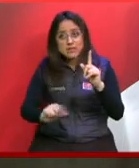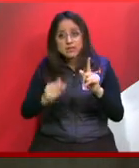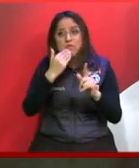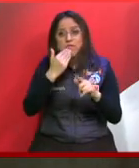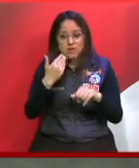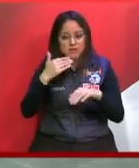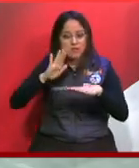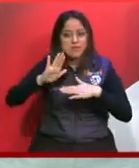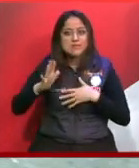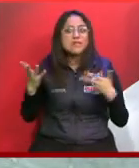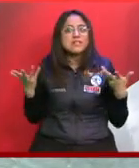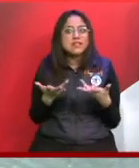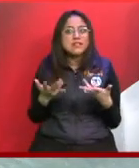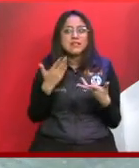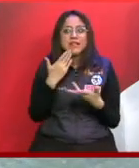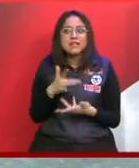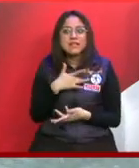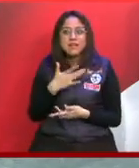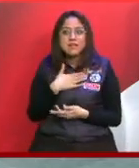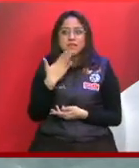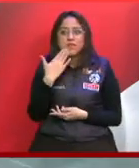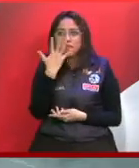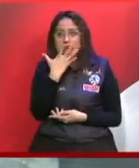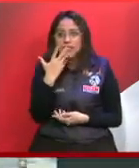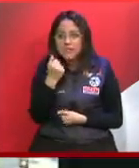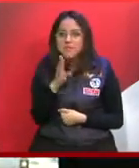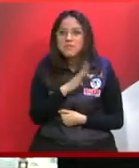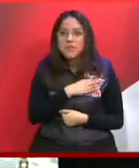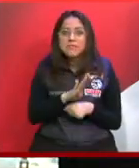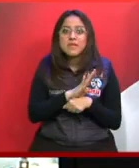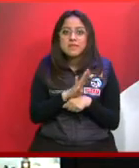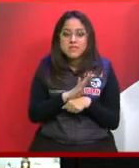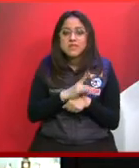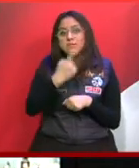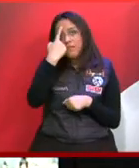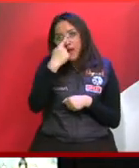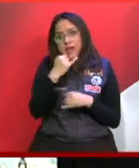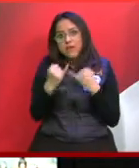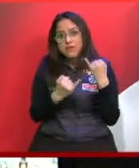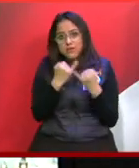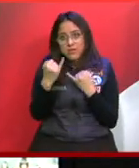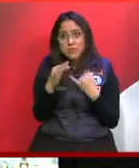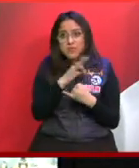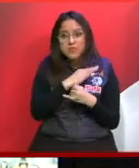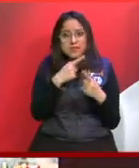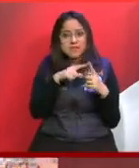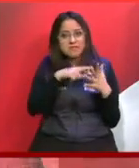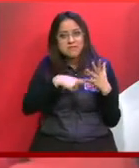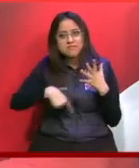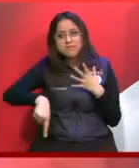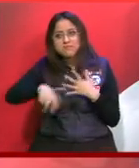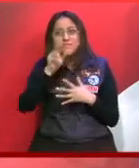asume ese compromiso y además nos otorga ese beneficio para que Juguetón se vea por todo el